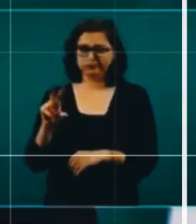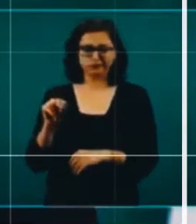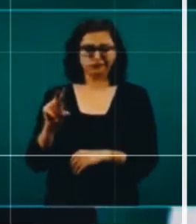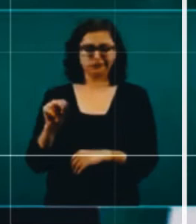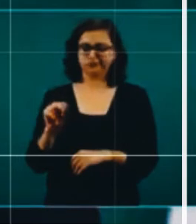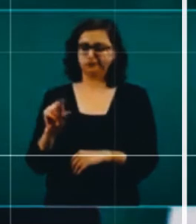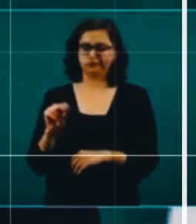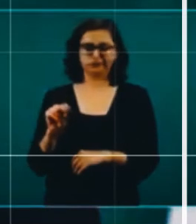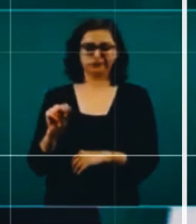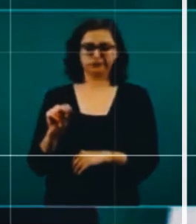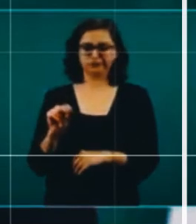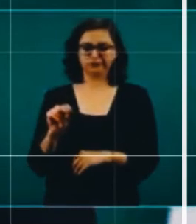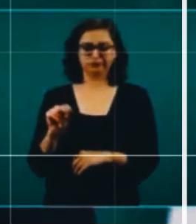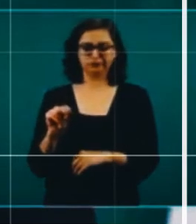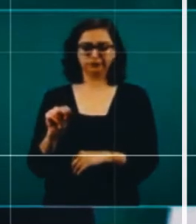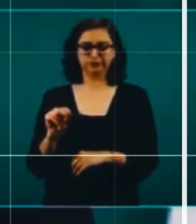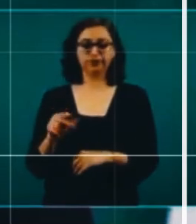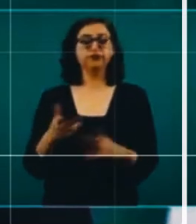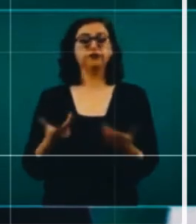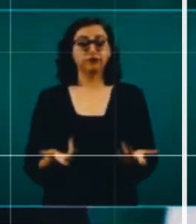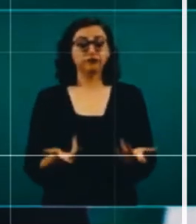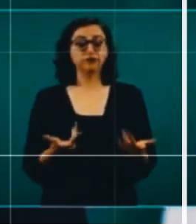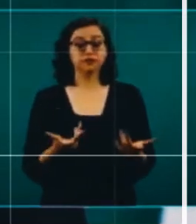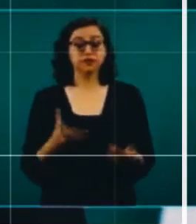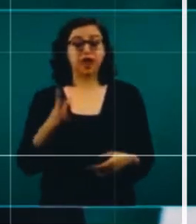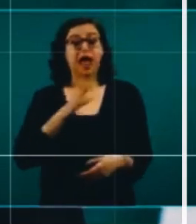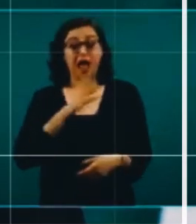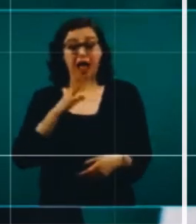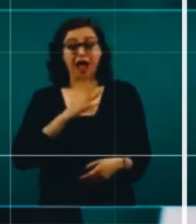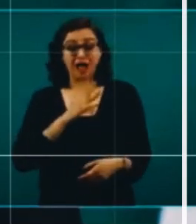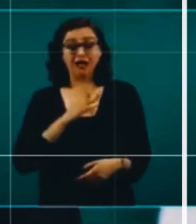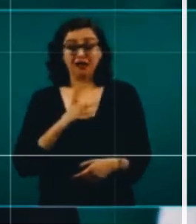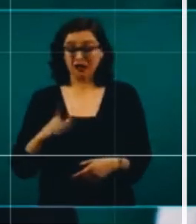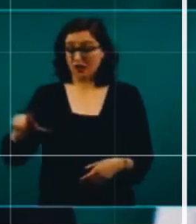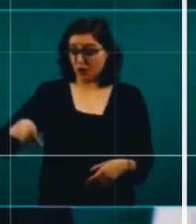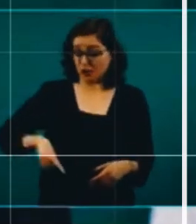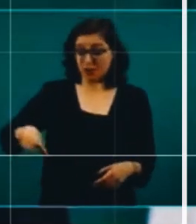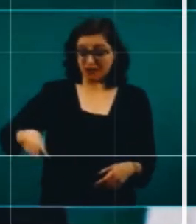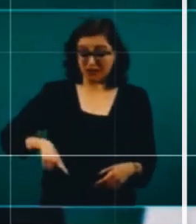Y por eso también existe el Estado, que es